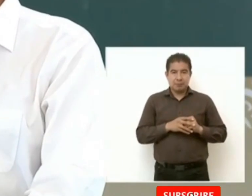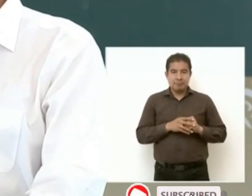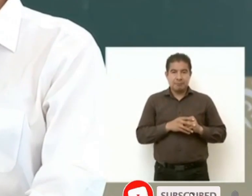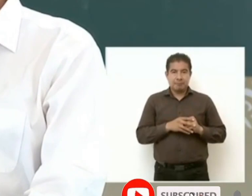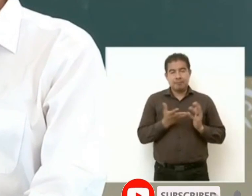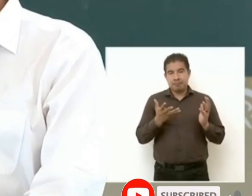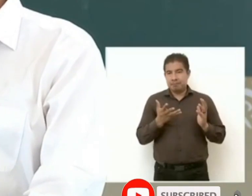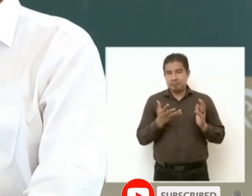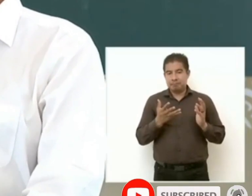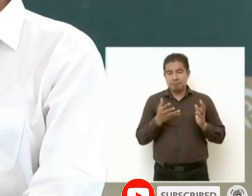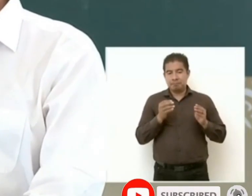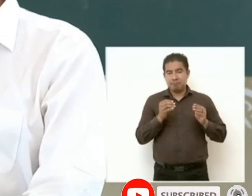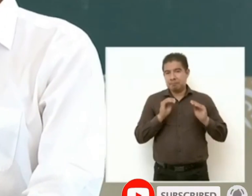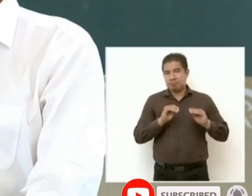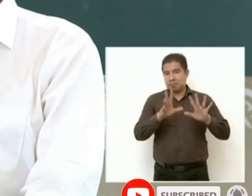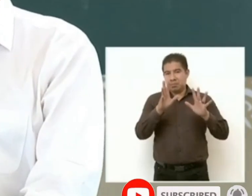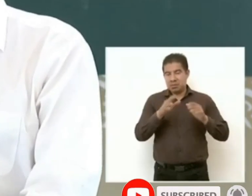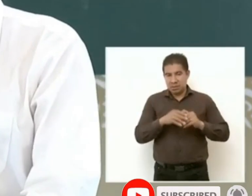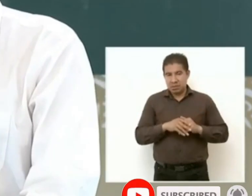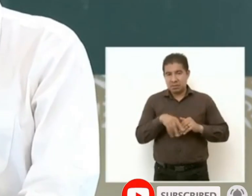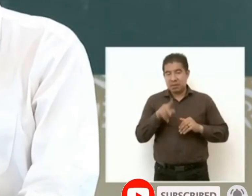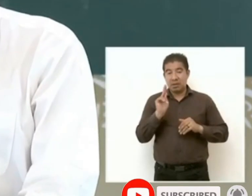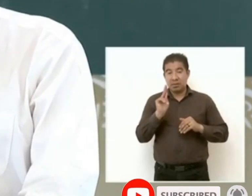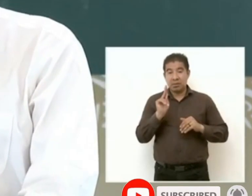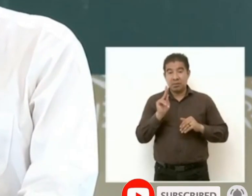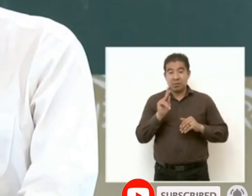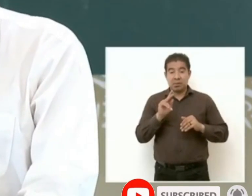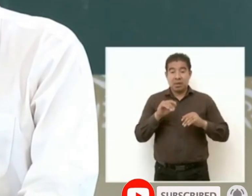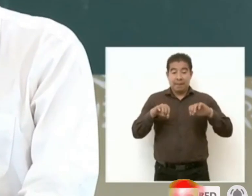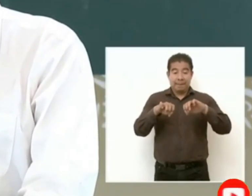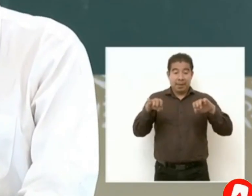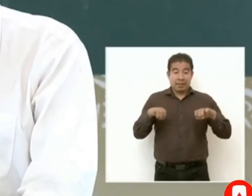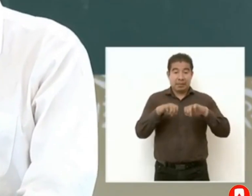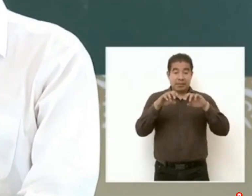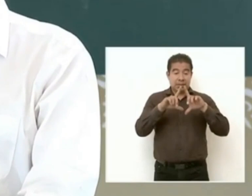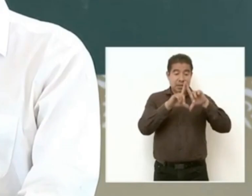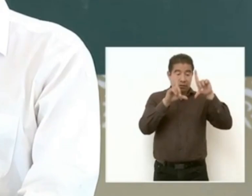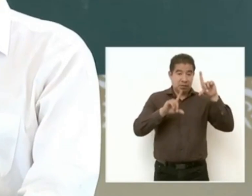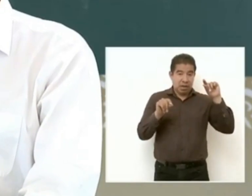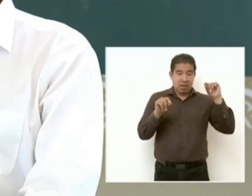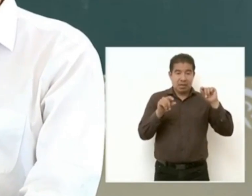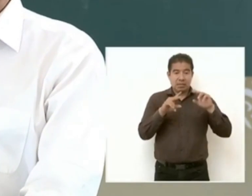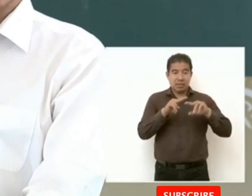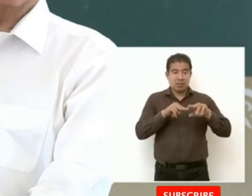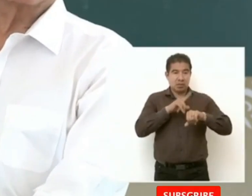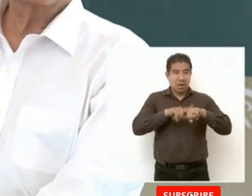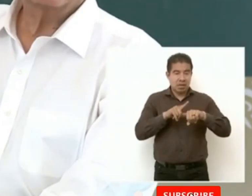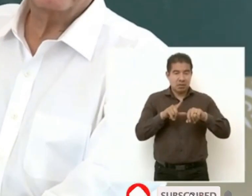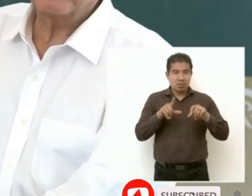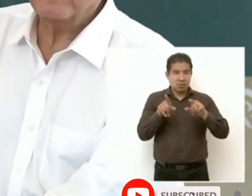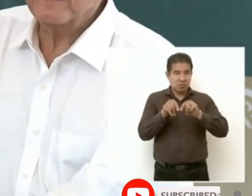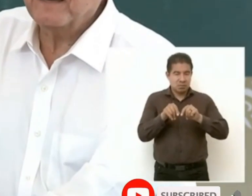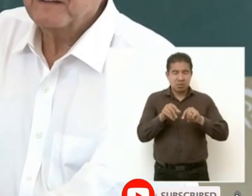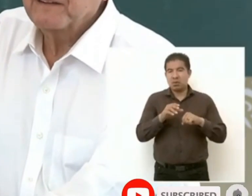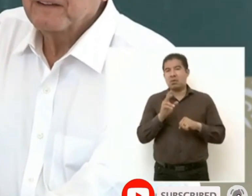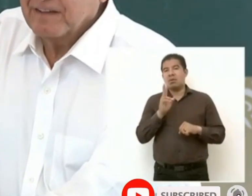dejaron. Luego, pero no crean que nada más empresas nacionales, tenían